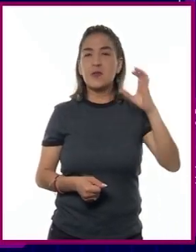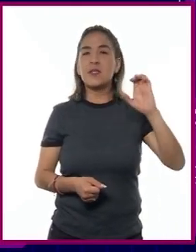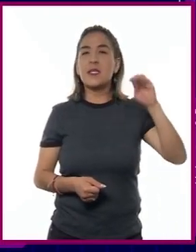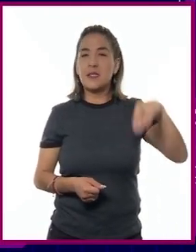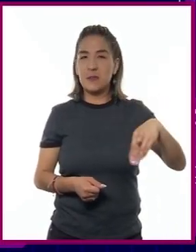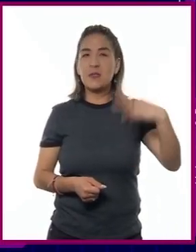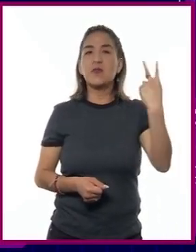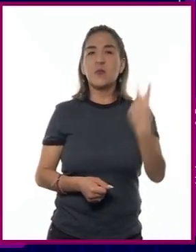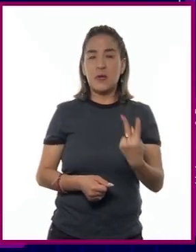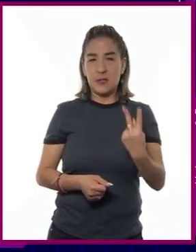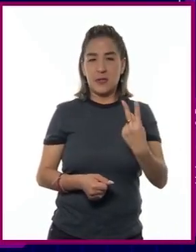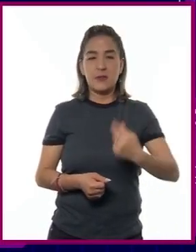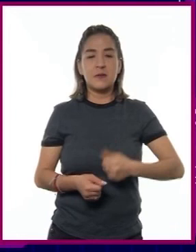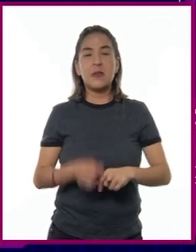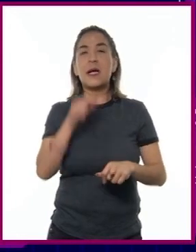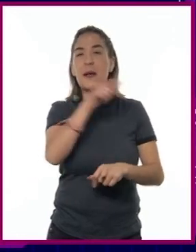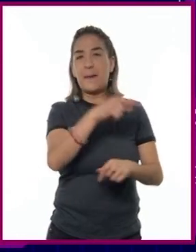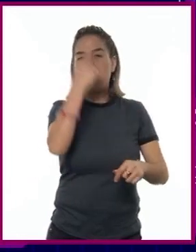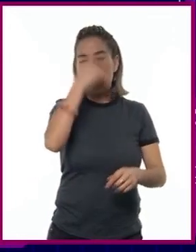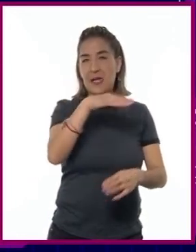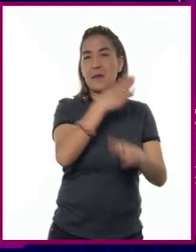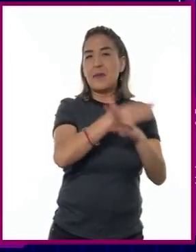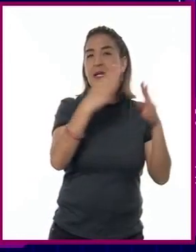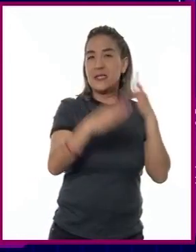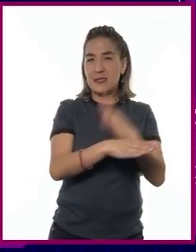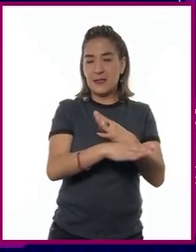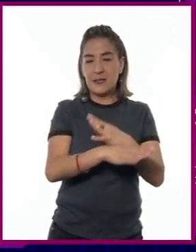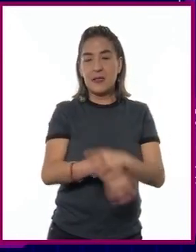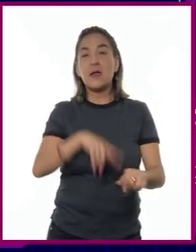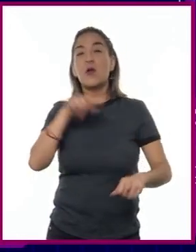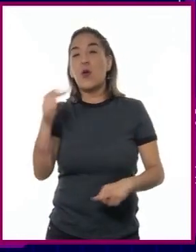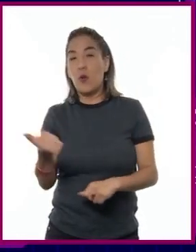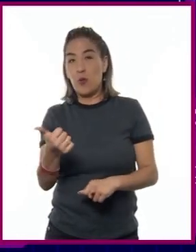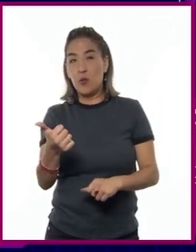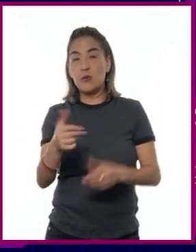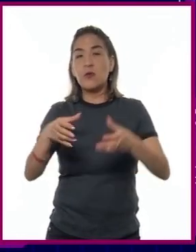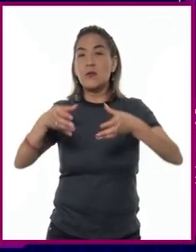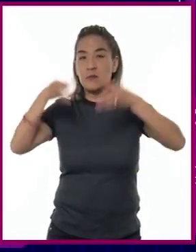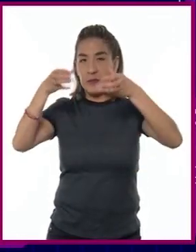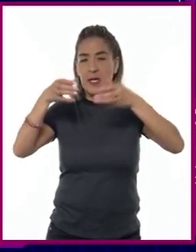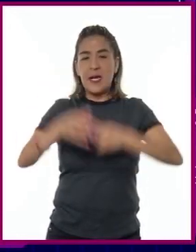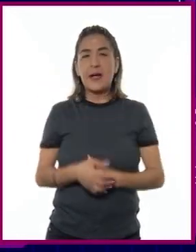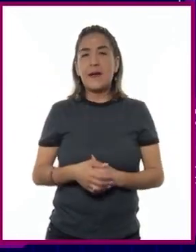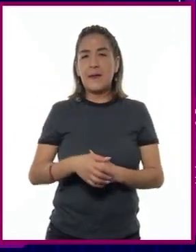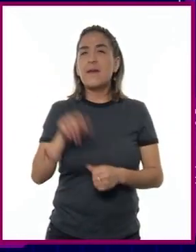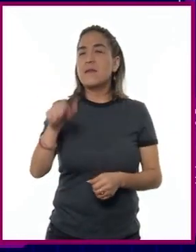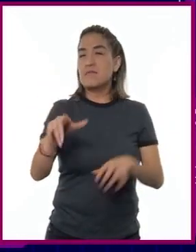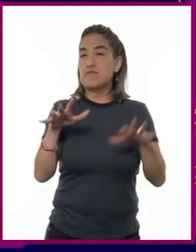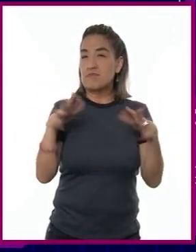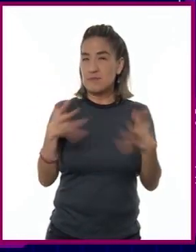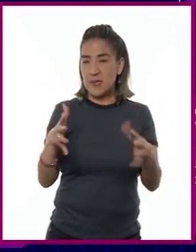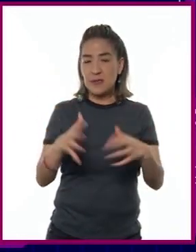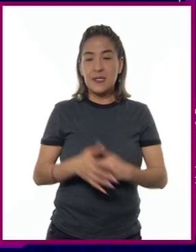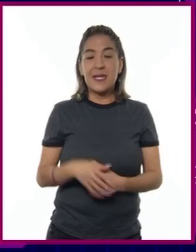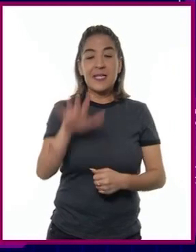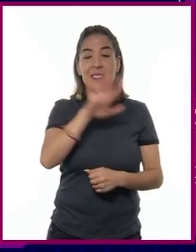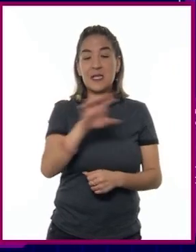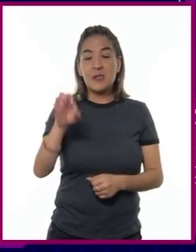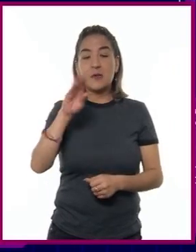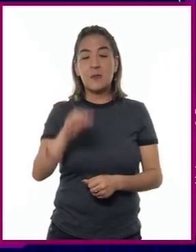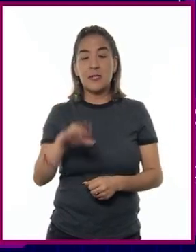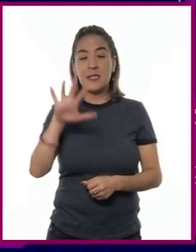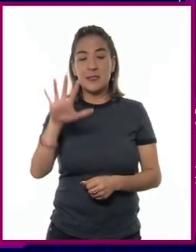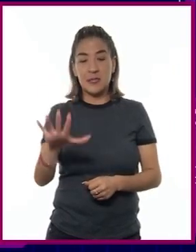274.75 centímetros cuadrados de material y para otro aproximadamente